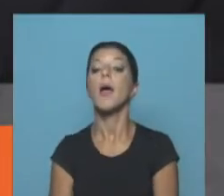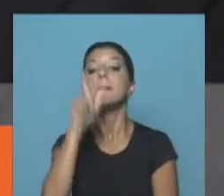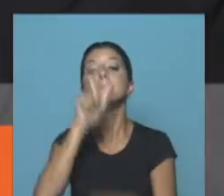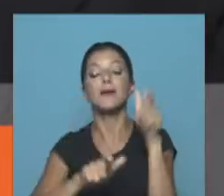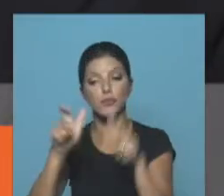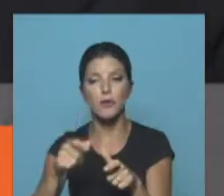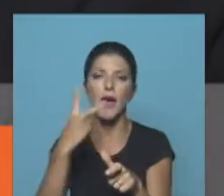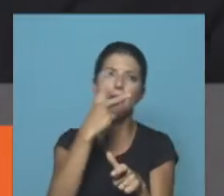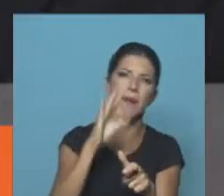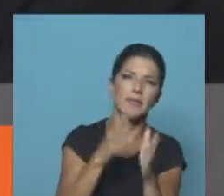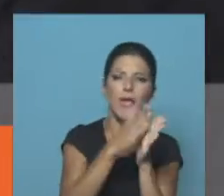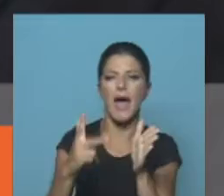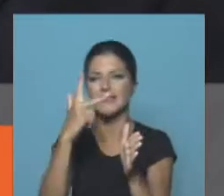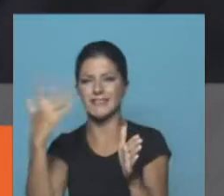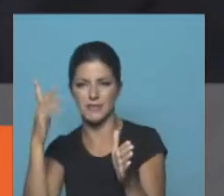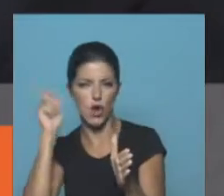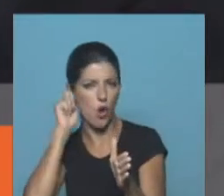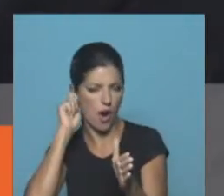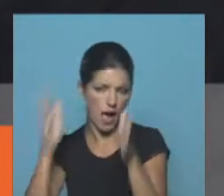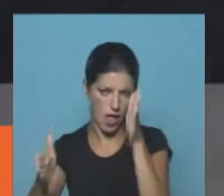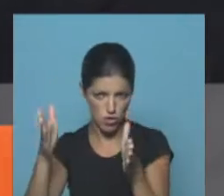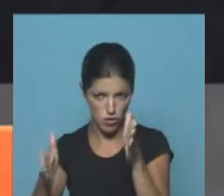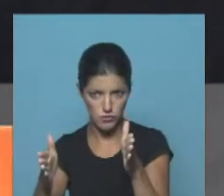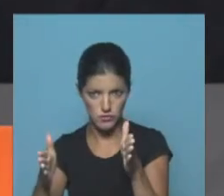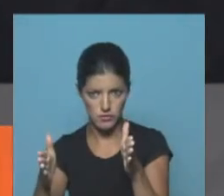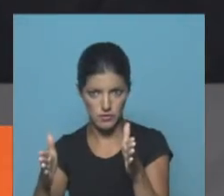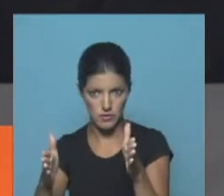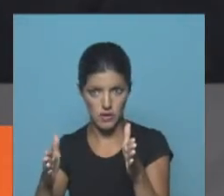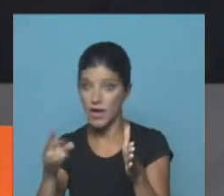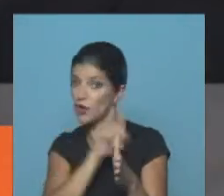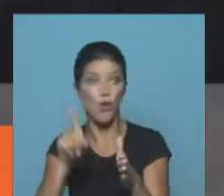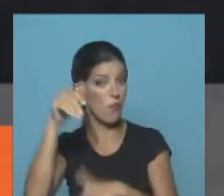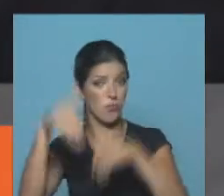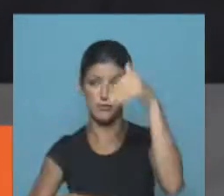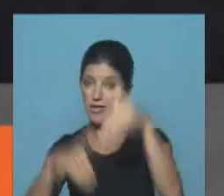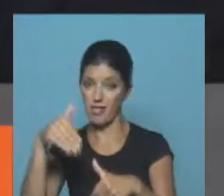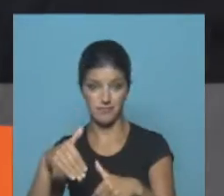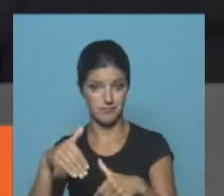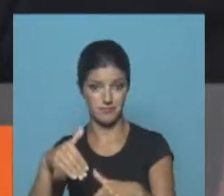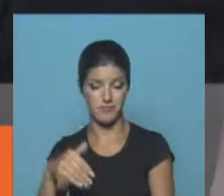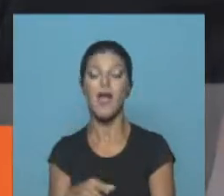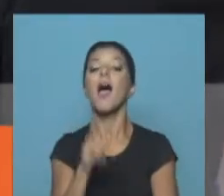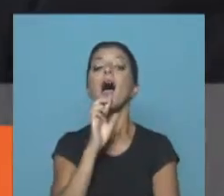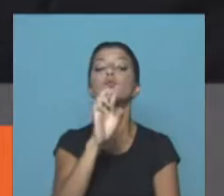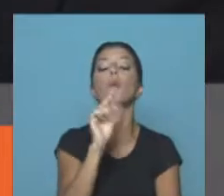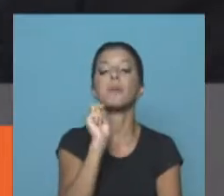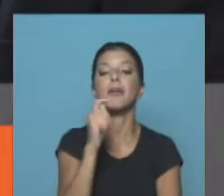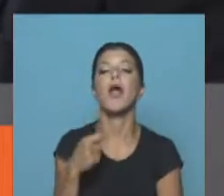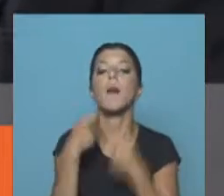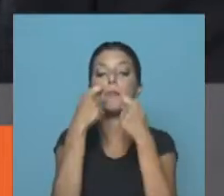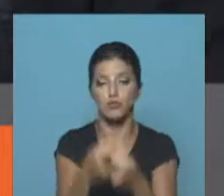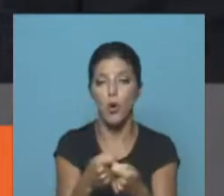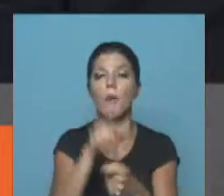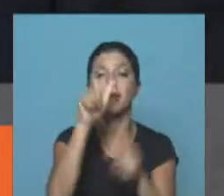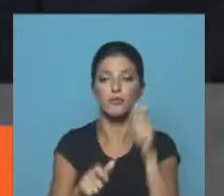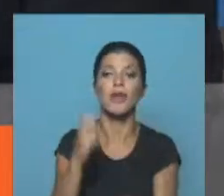entre 20 y 35 años, de 18 y 35 años de edad, no salió a votar. Trump lo votaron los viejos blancos, a